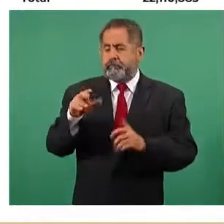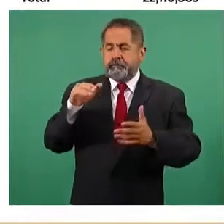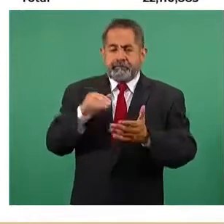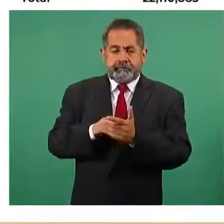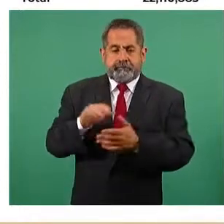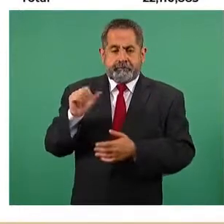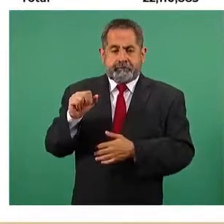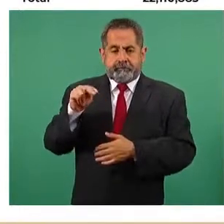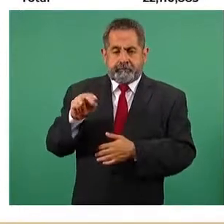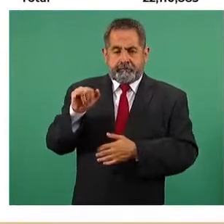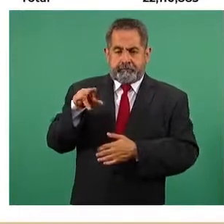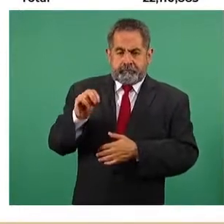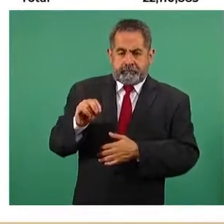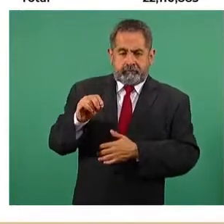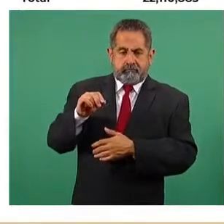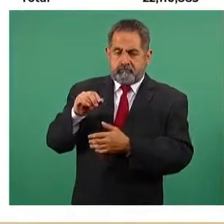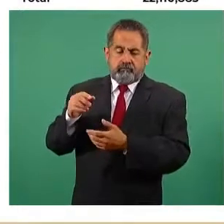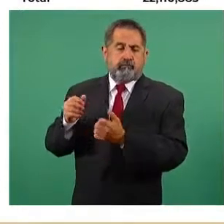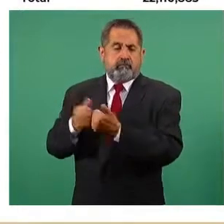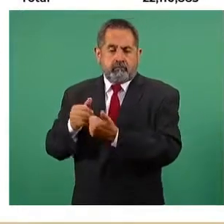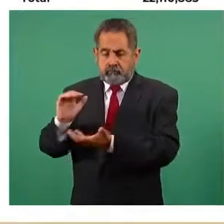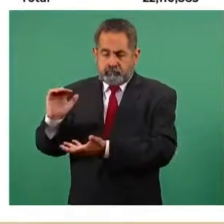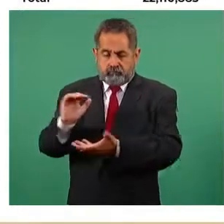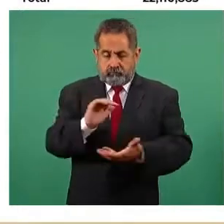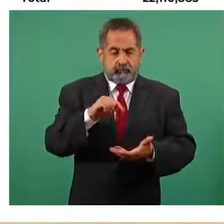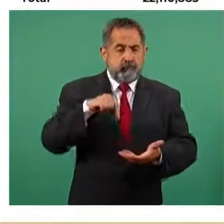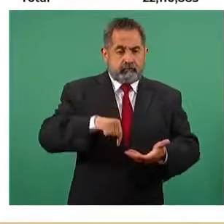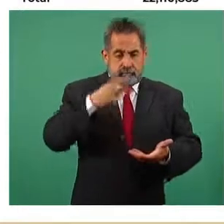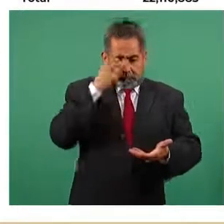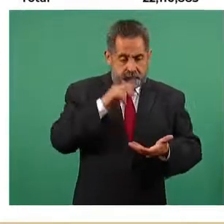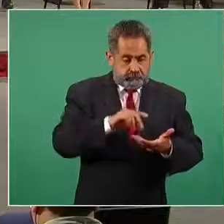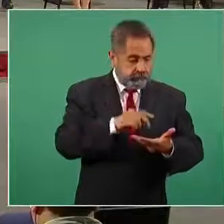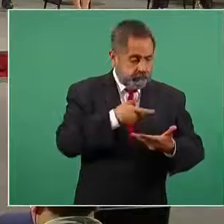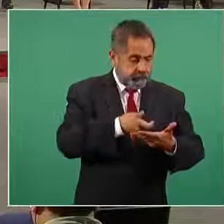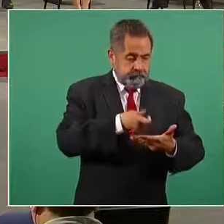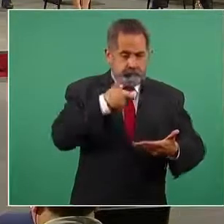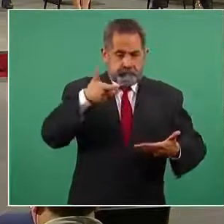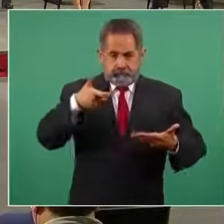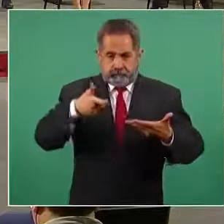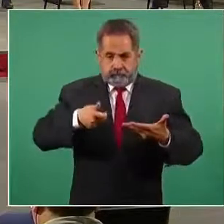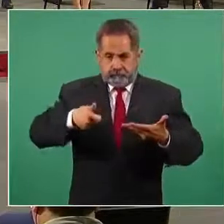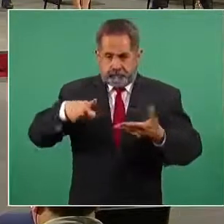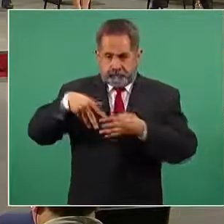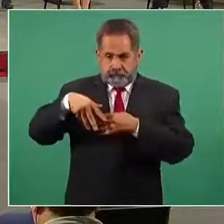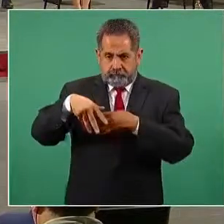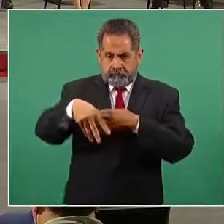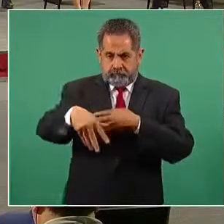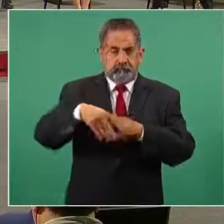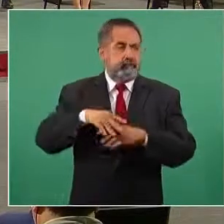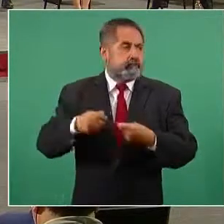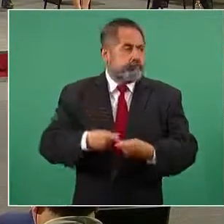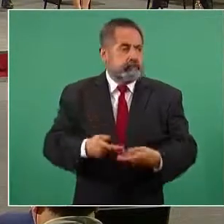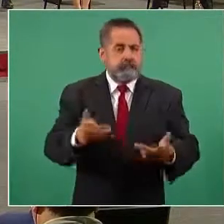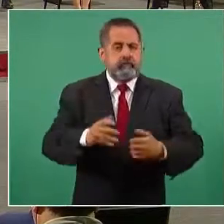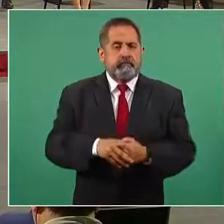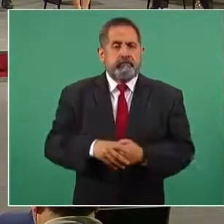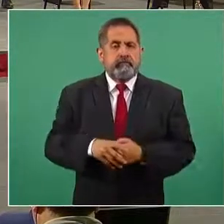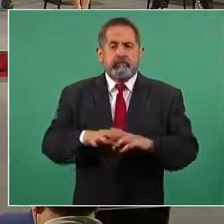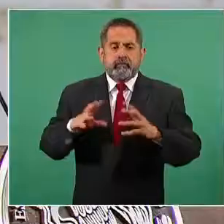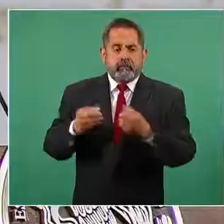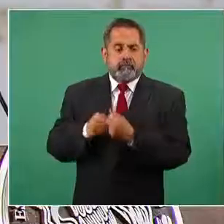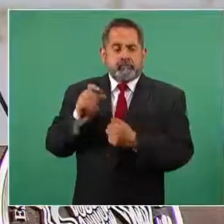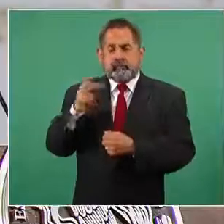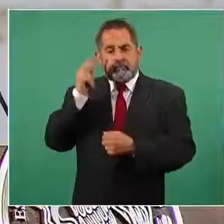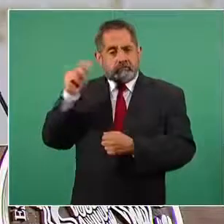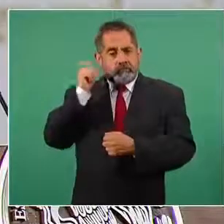de CanSino a granel para ser envasadas en México. El 23 de abril, más de 582.000 de CanSino